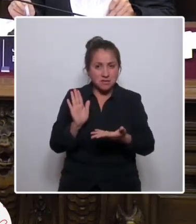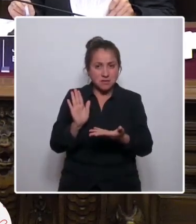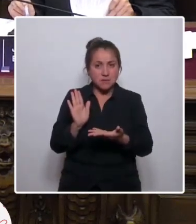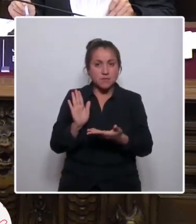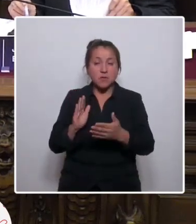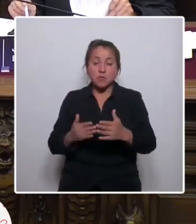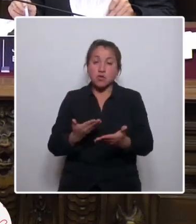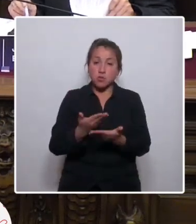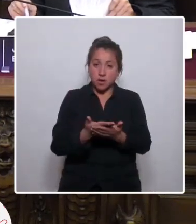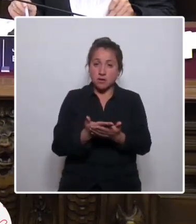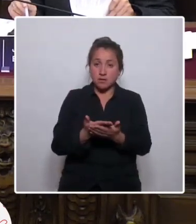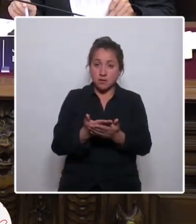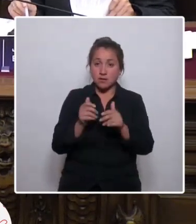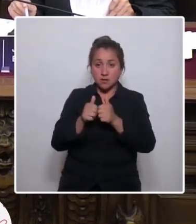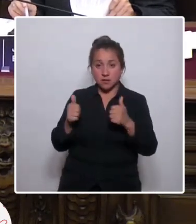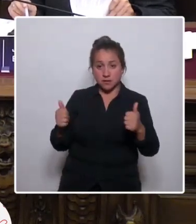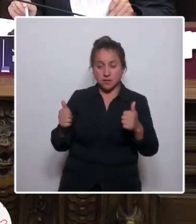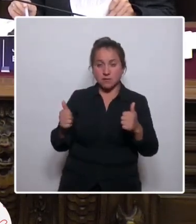de la propuesta de la mesa.